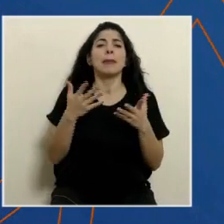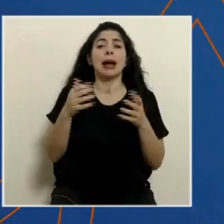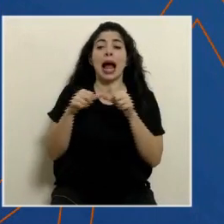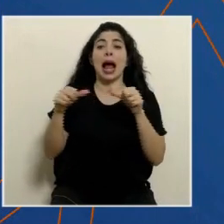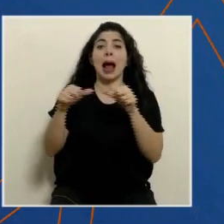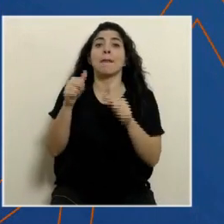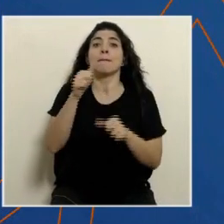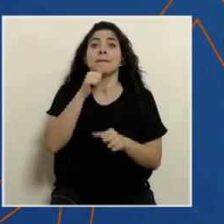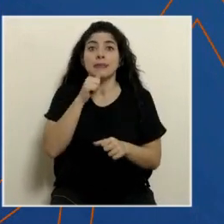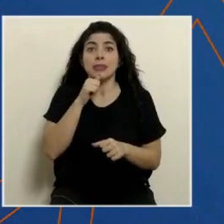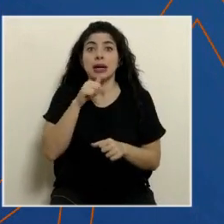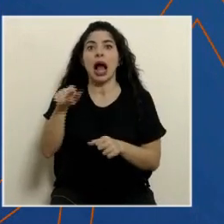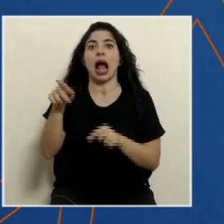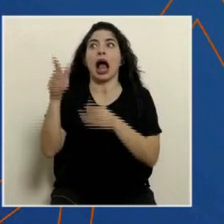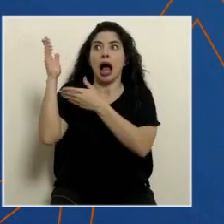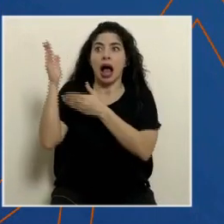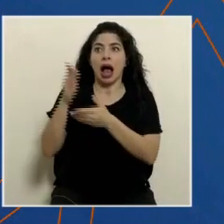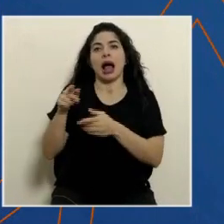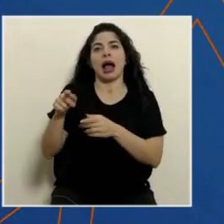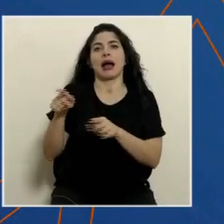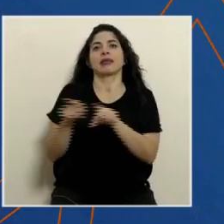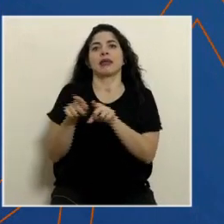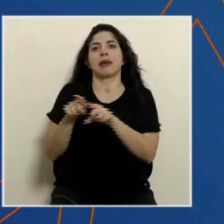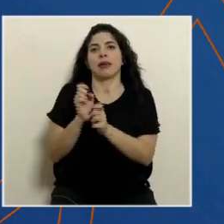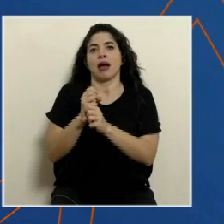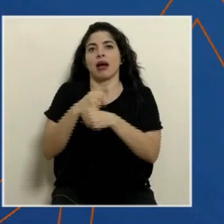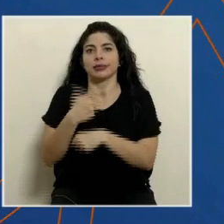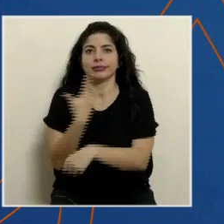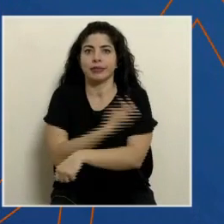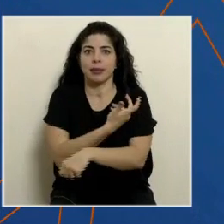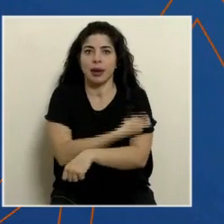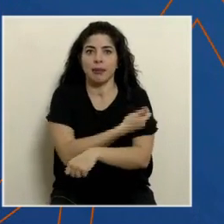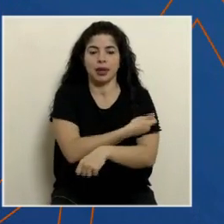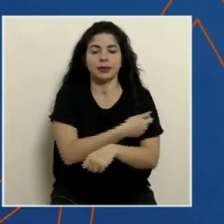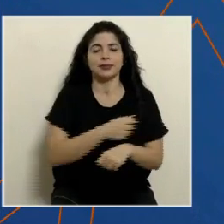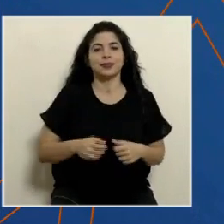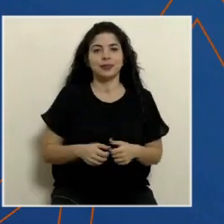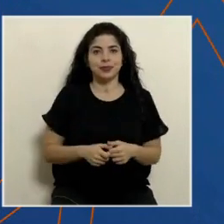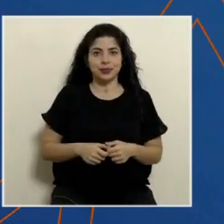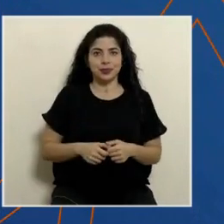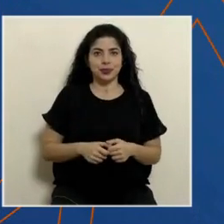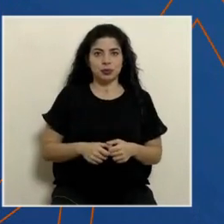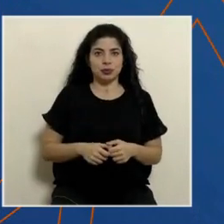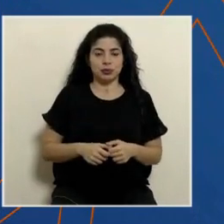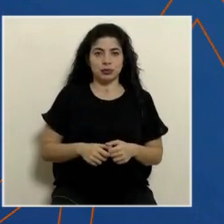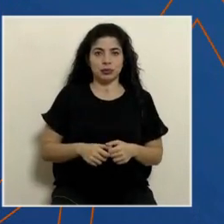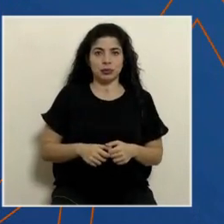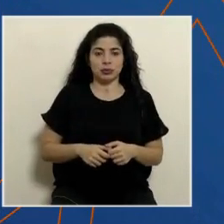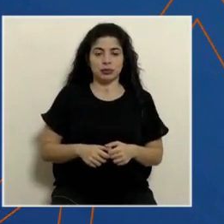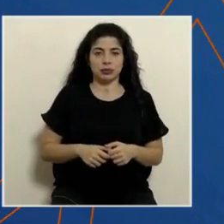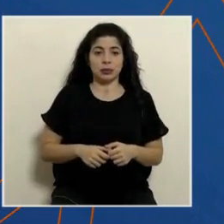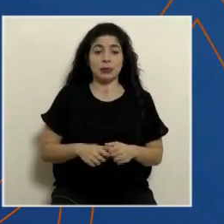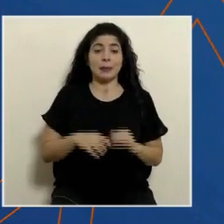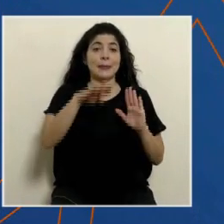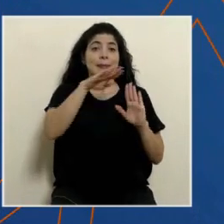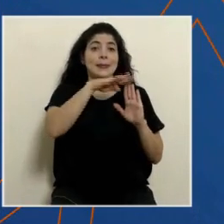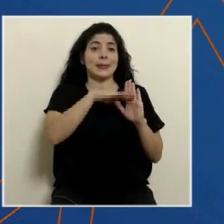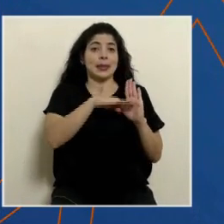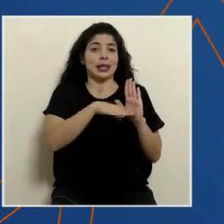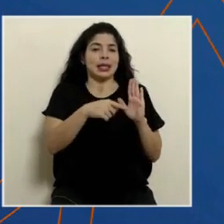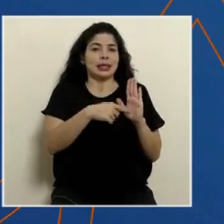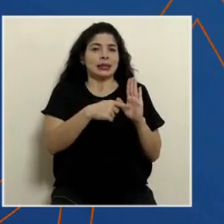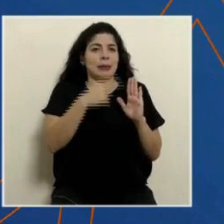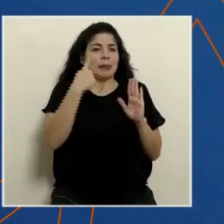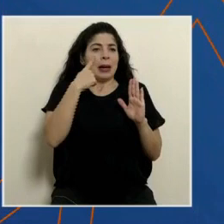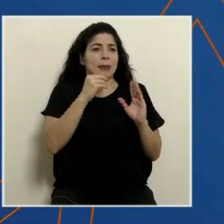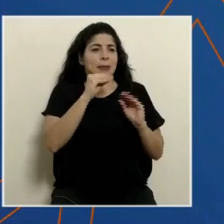forma sumarse a la campaña de vacunación. En medidas para restringir